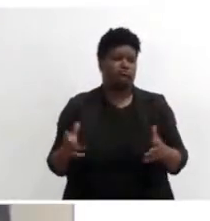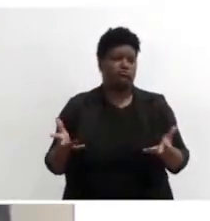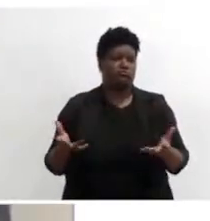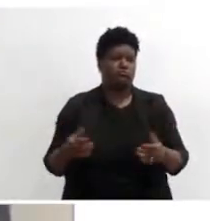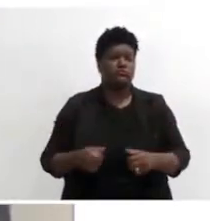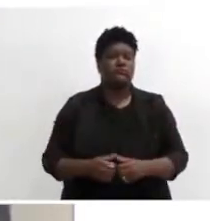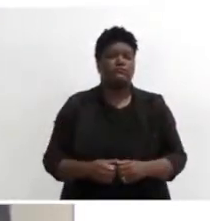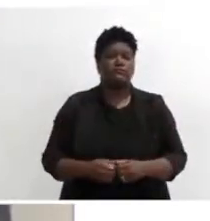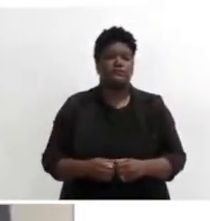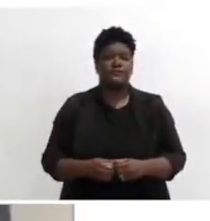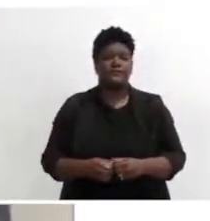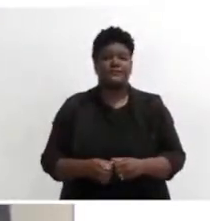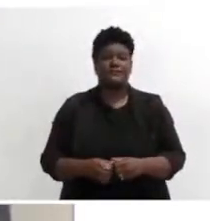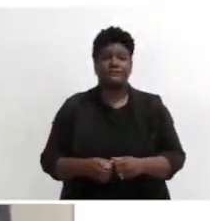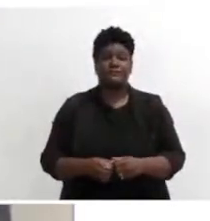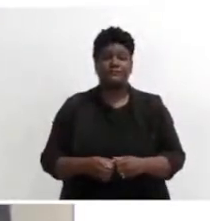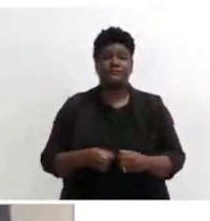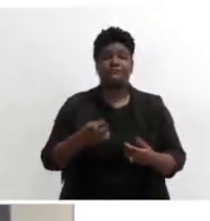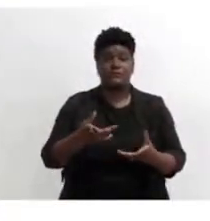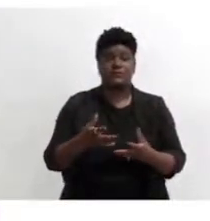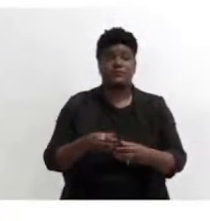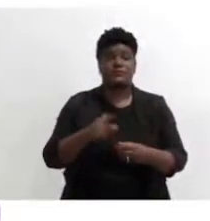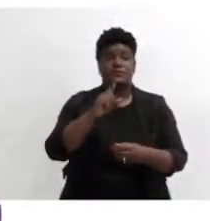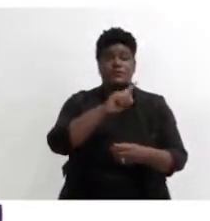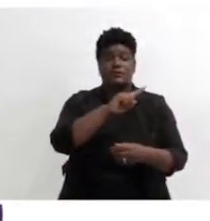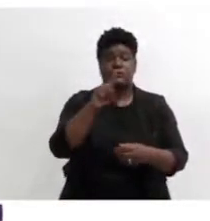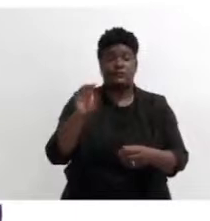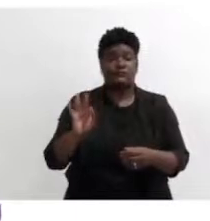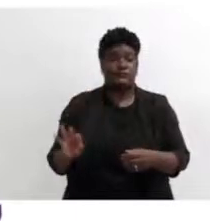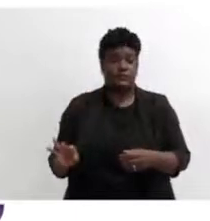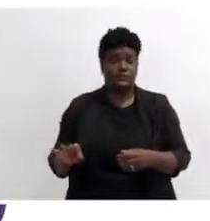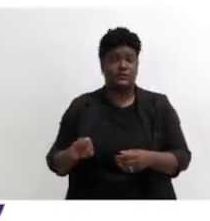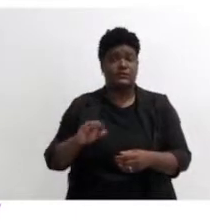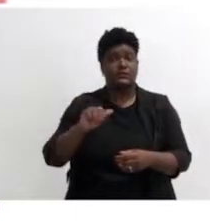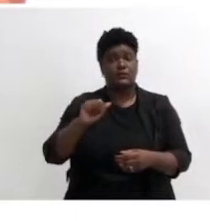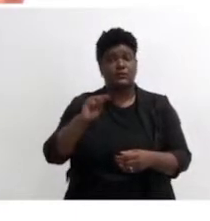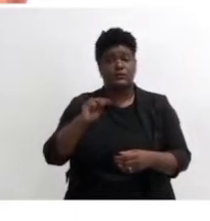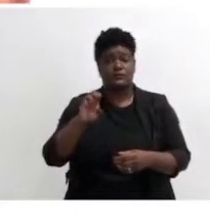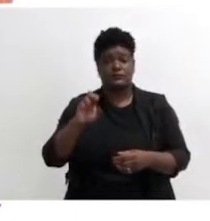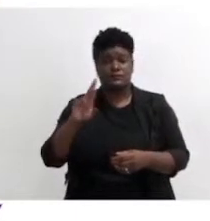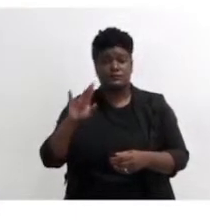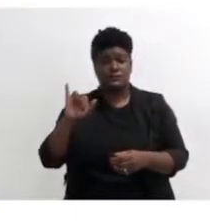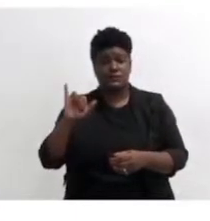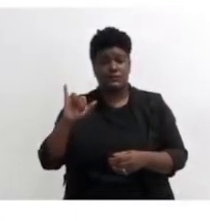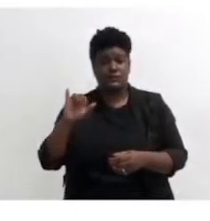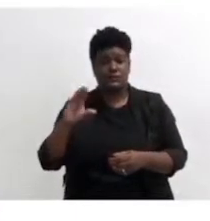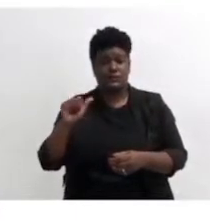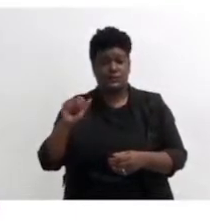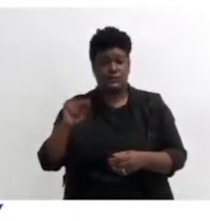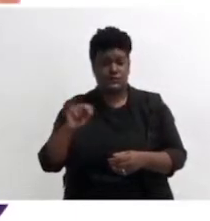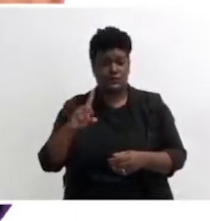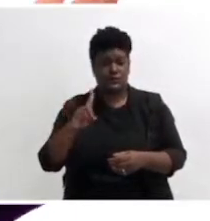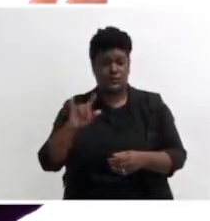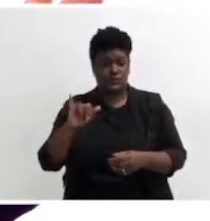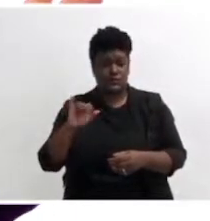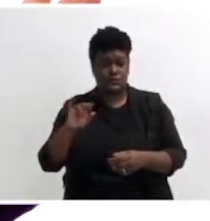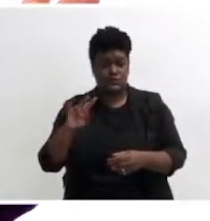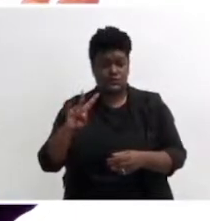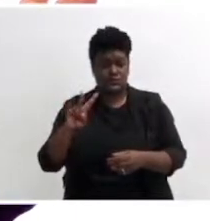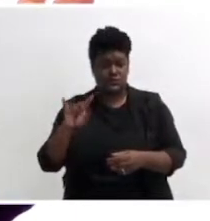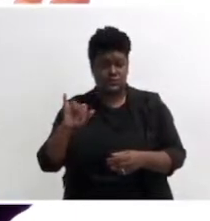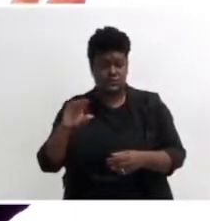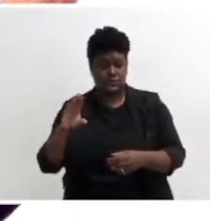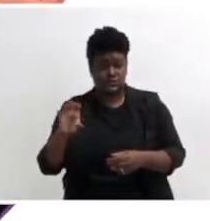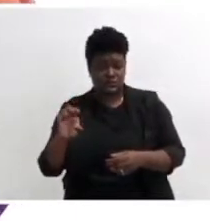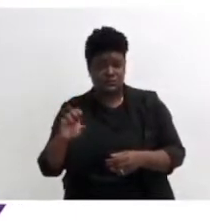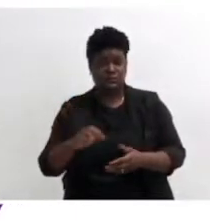la producción de nuestra zona franca con medical device. Venimos de hace 50 años de un modelo que comenzó siendo